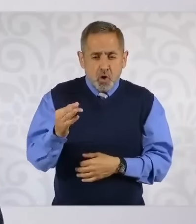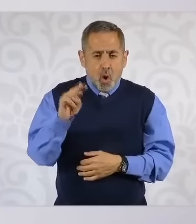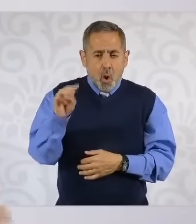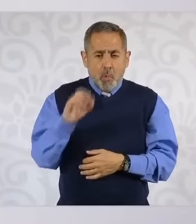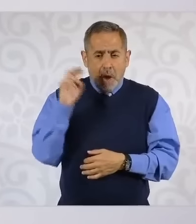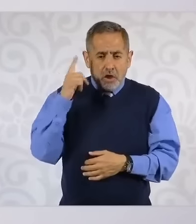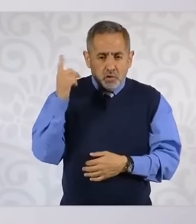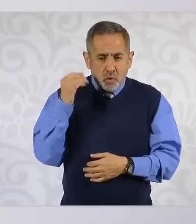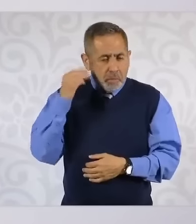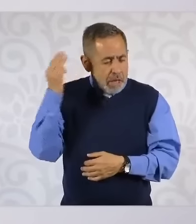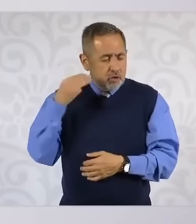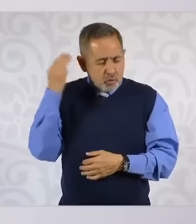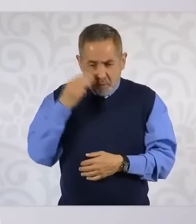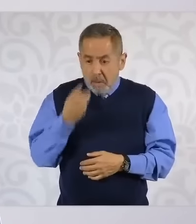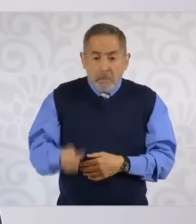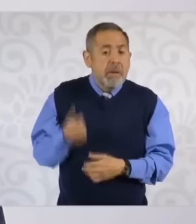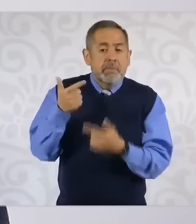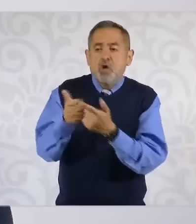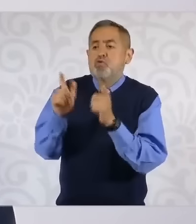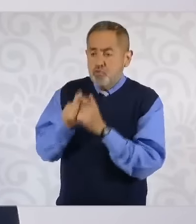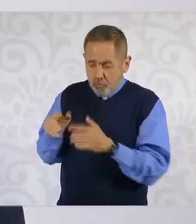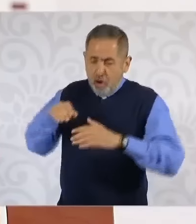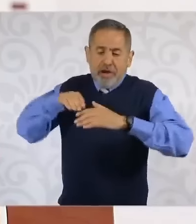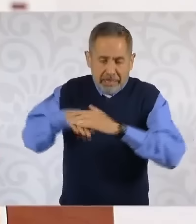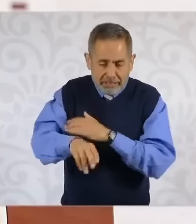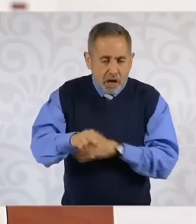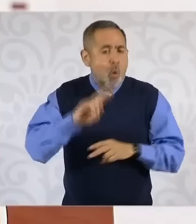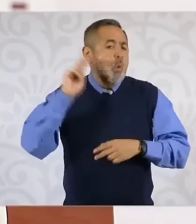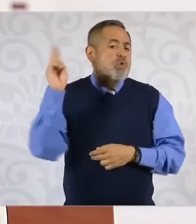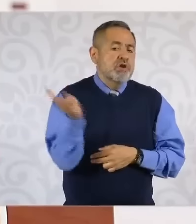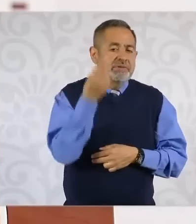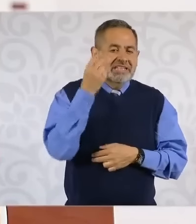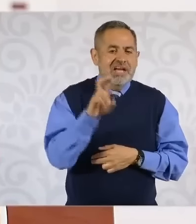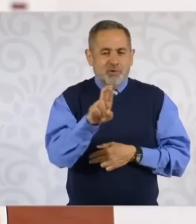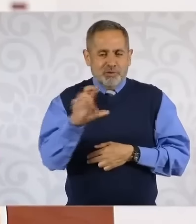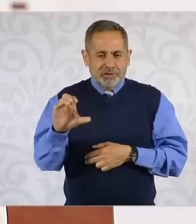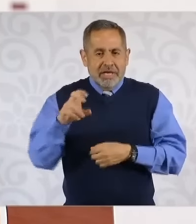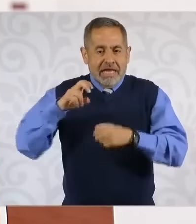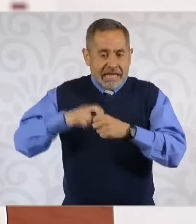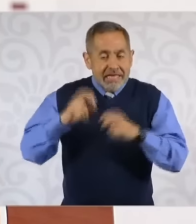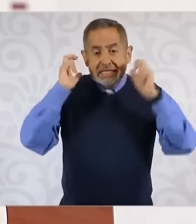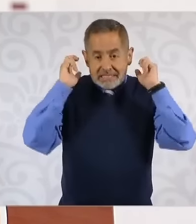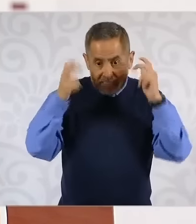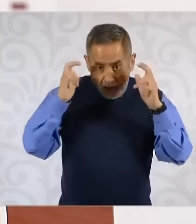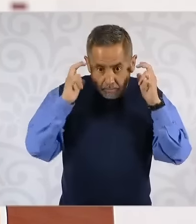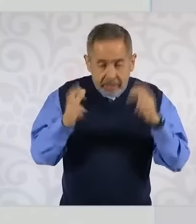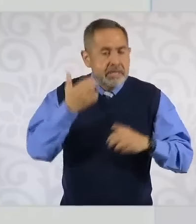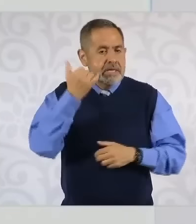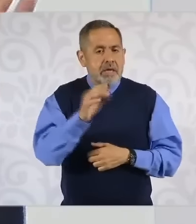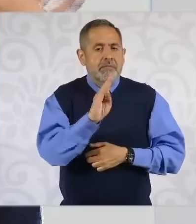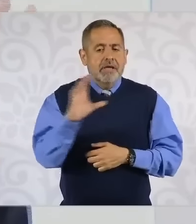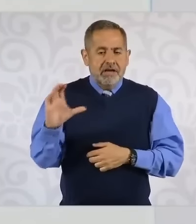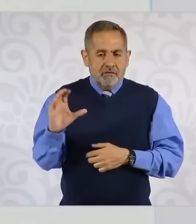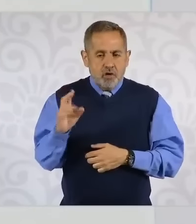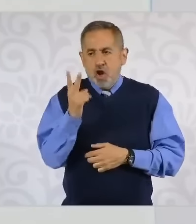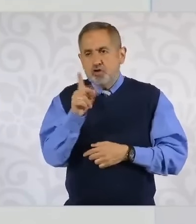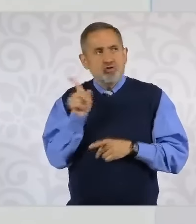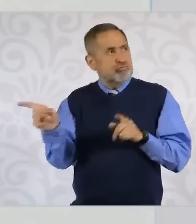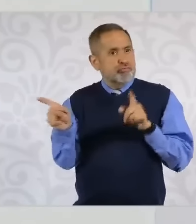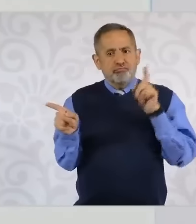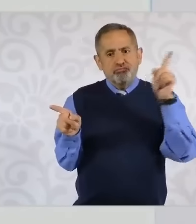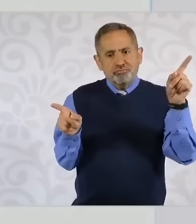haya primera generación de la Universidad Nacional Rosario Castellanos en Chiapas y en Baja California, en los dos